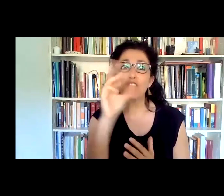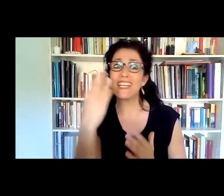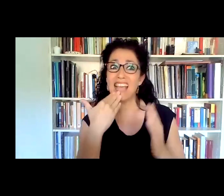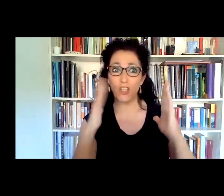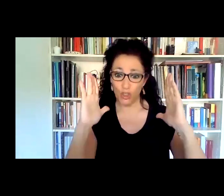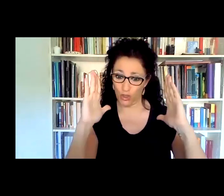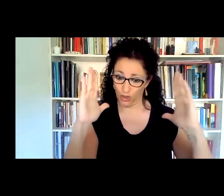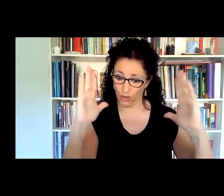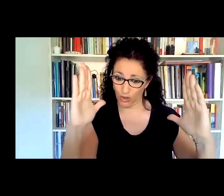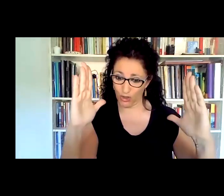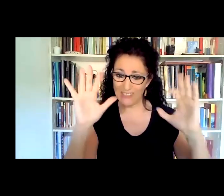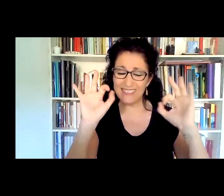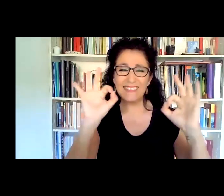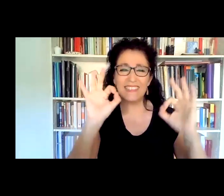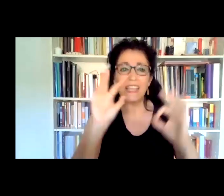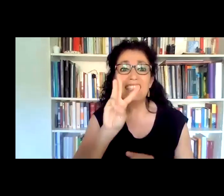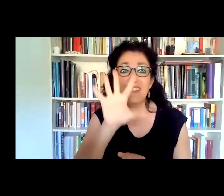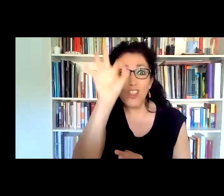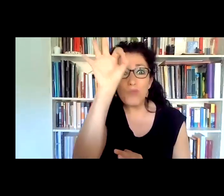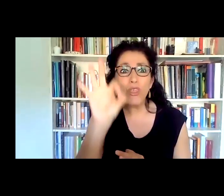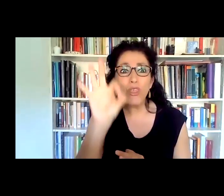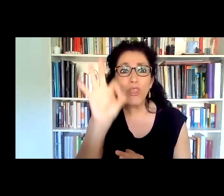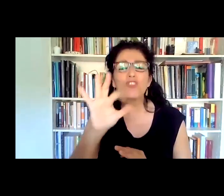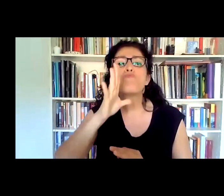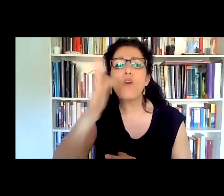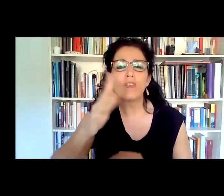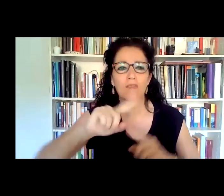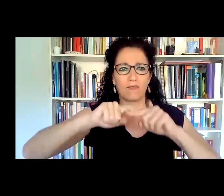En bebés de 0 a 3 años,